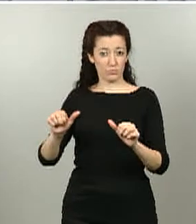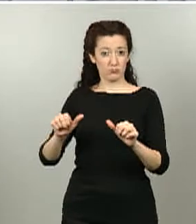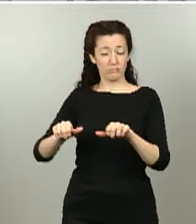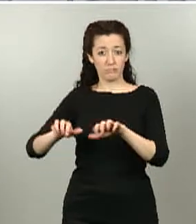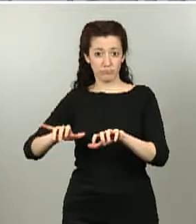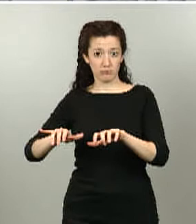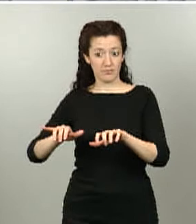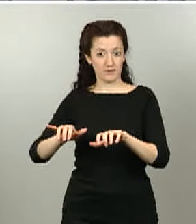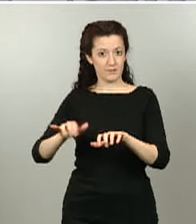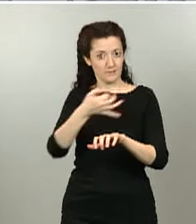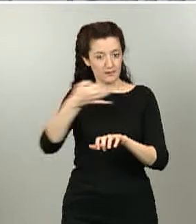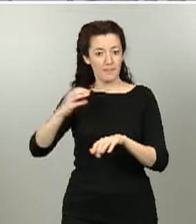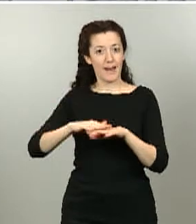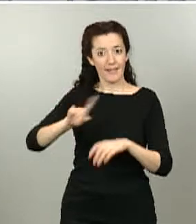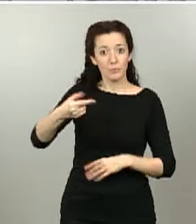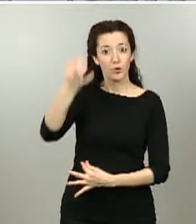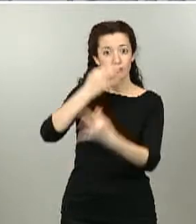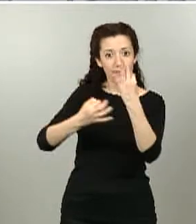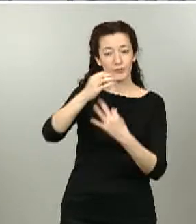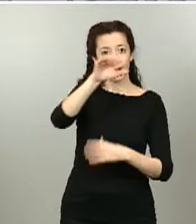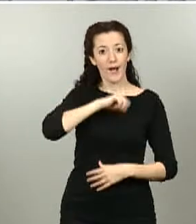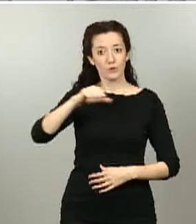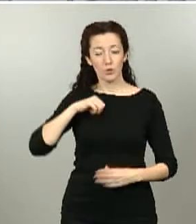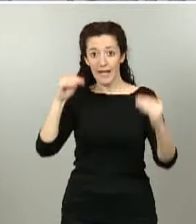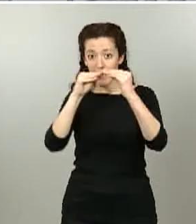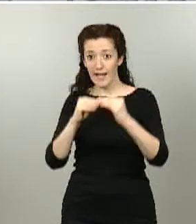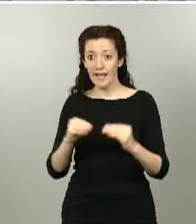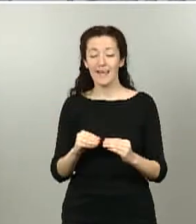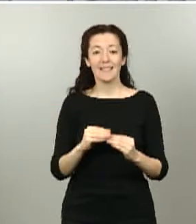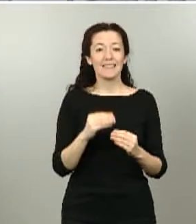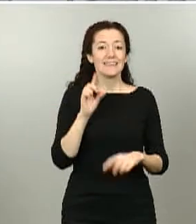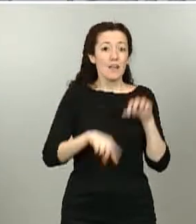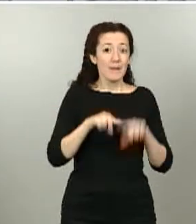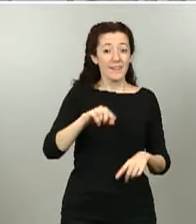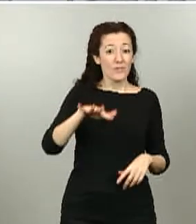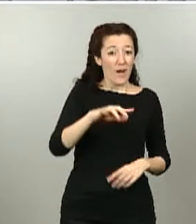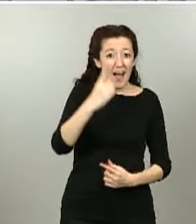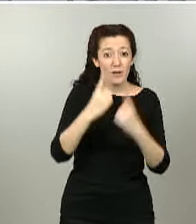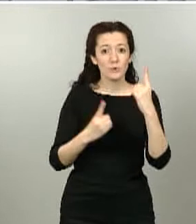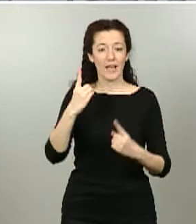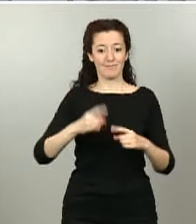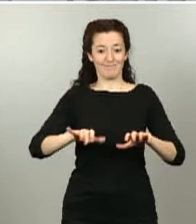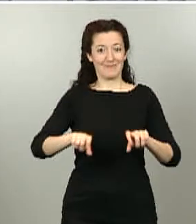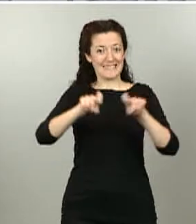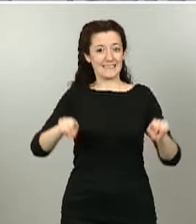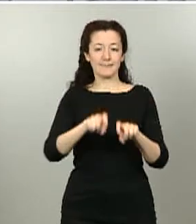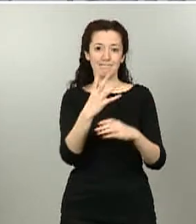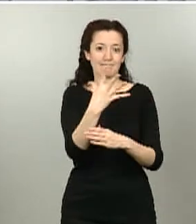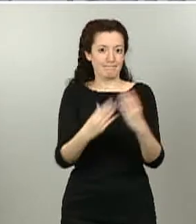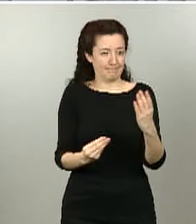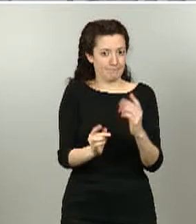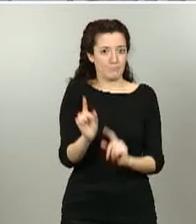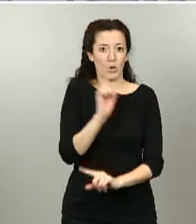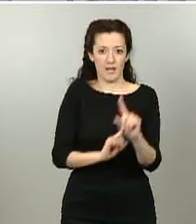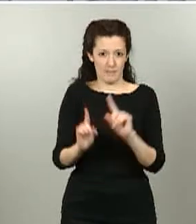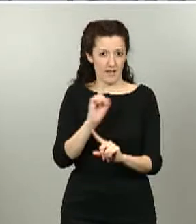de los datos de las otras comunidades autónomas. En alguna comunidad autónoma ha habido un pequeño problema al utilizar algunas de las fechas que